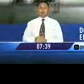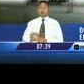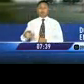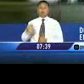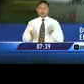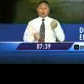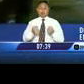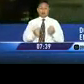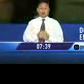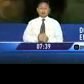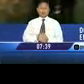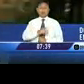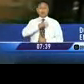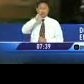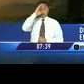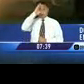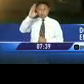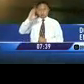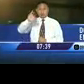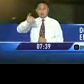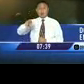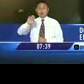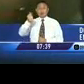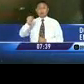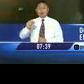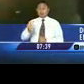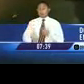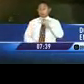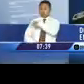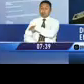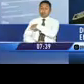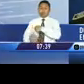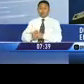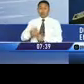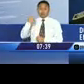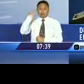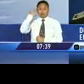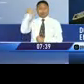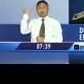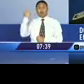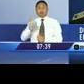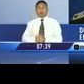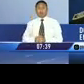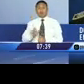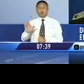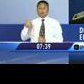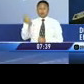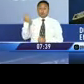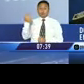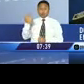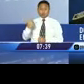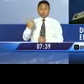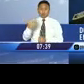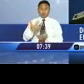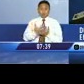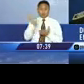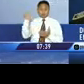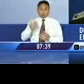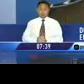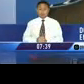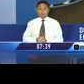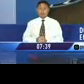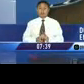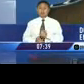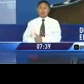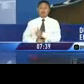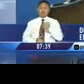Al sargento segundo José Enríquez, que iba de copiloto, le dispararon en la cabeza y le robaron su arma de dotación, mientras que al